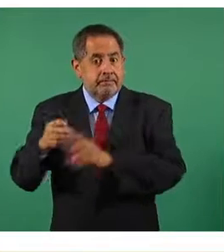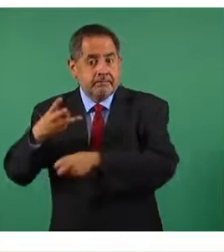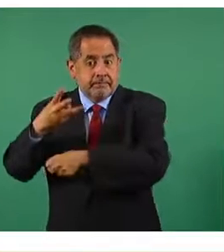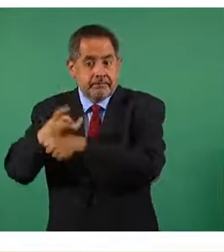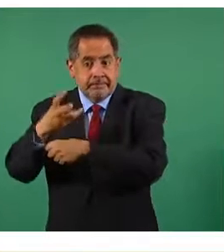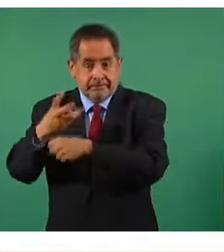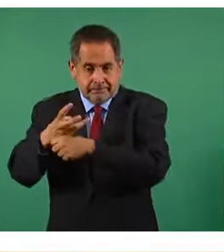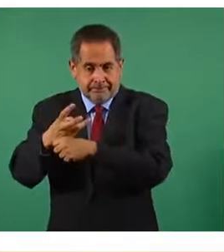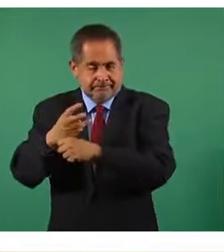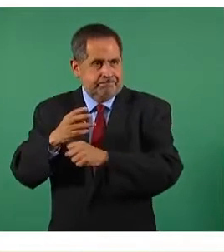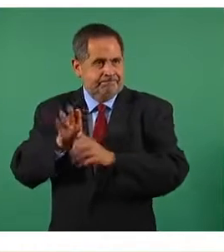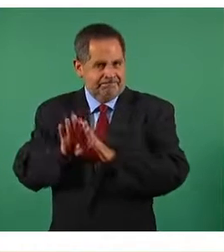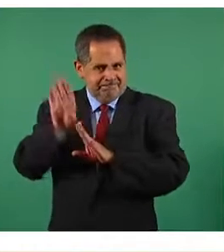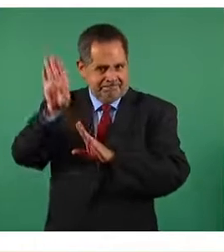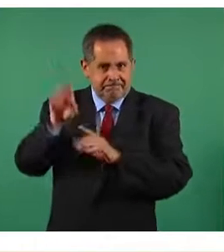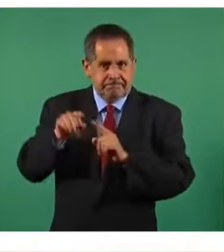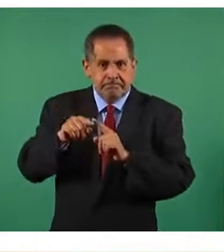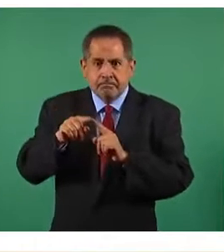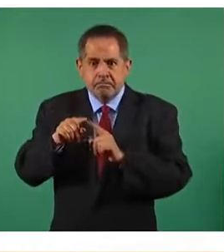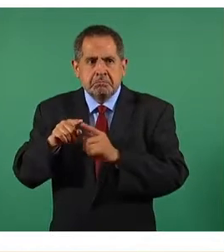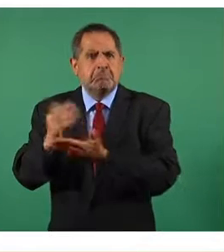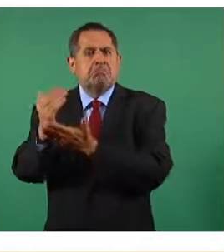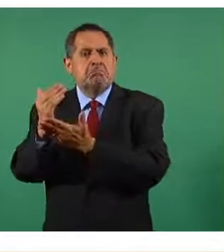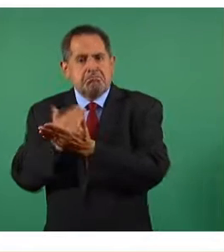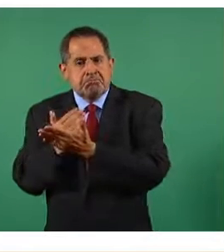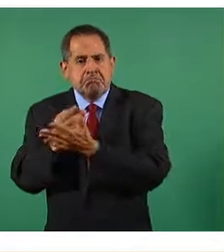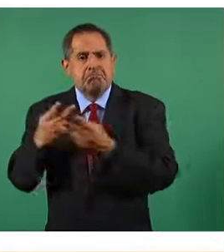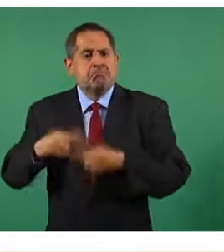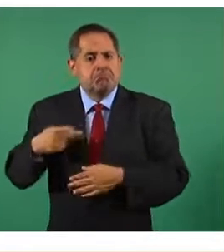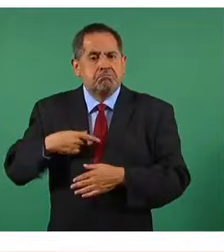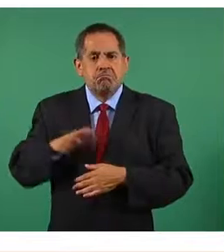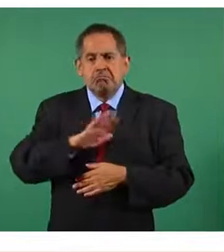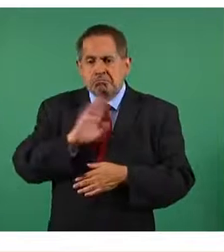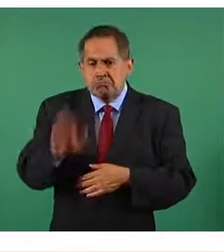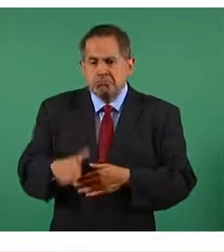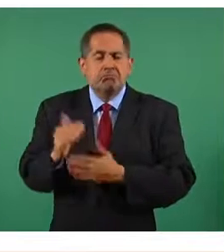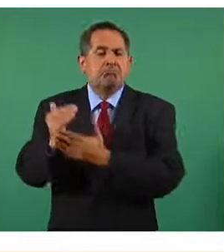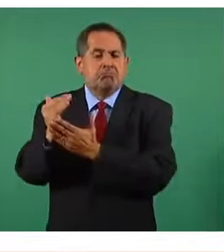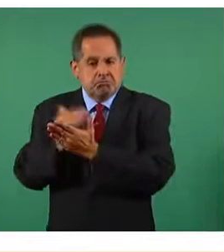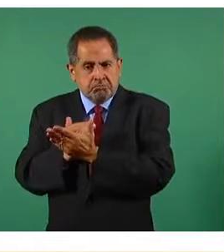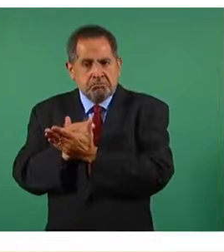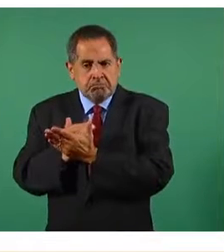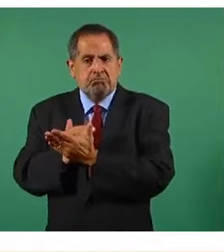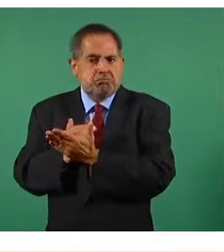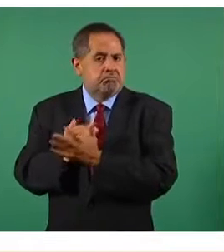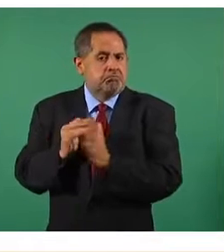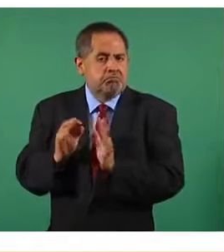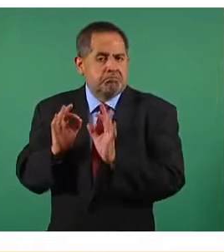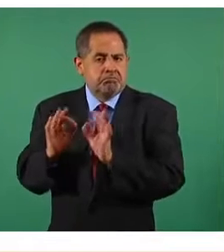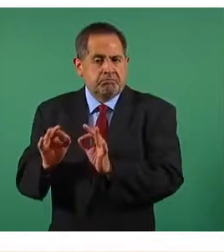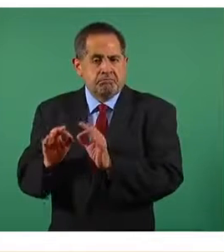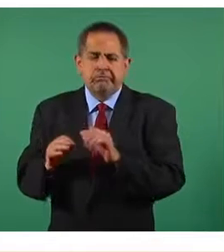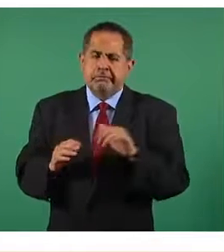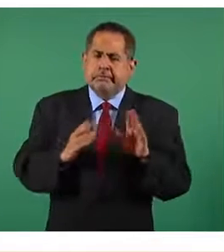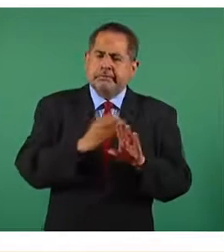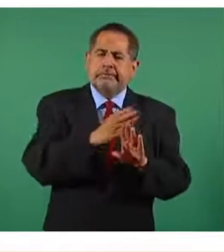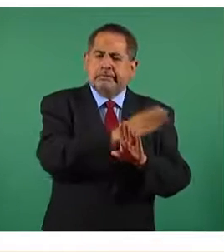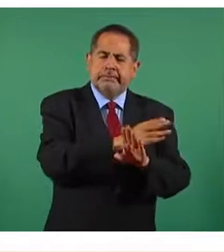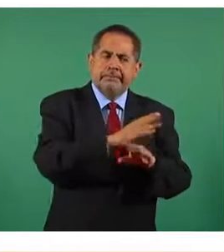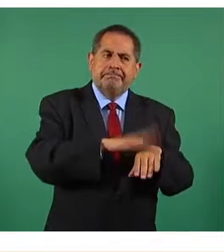tiene una menor proporción de personas que pierden la vida en todas las